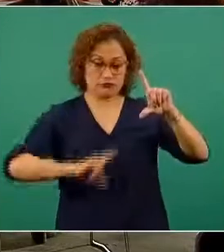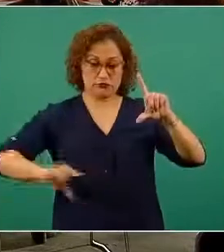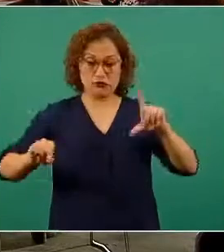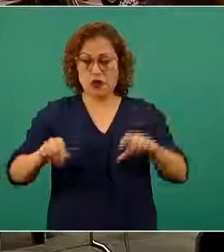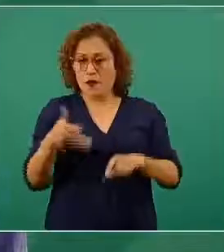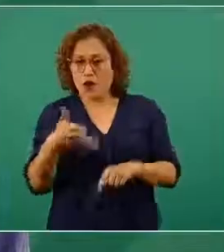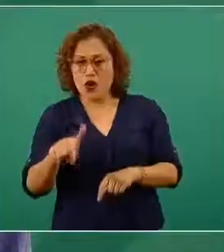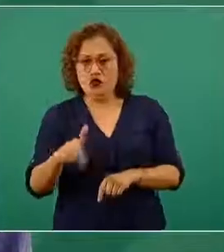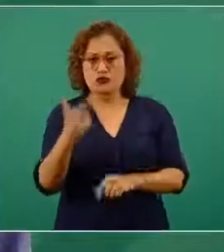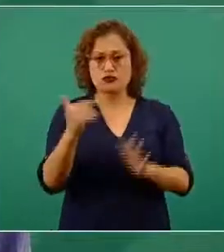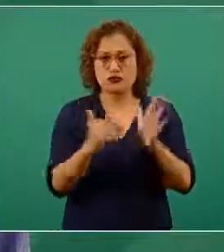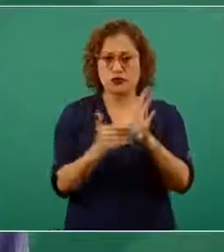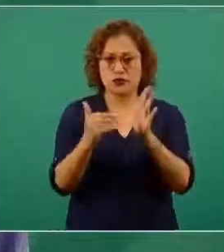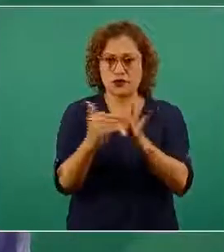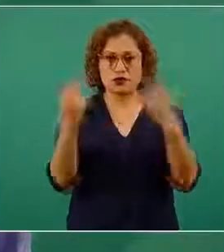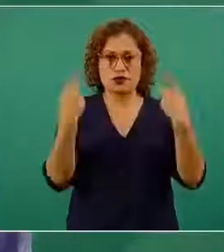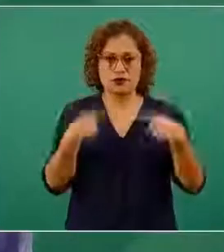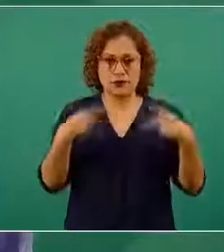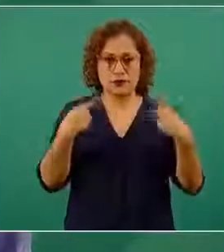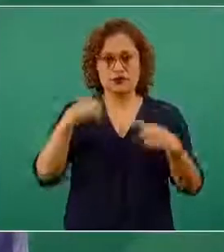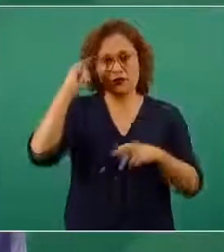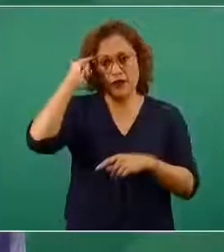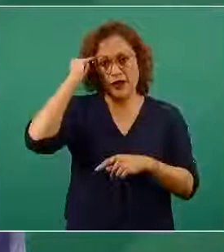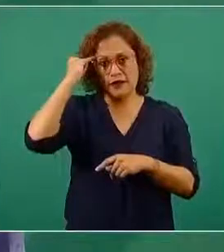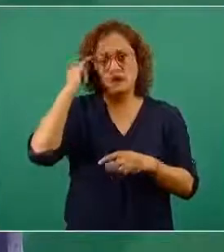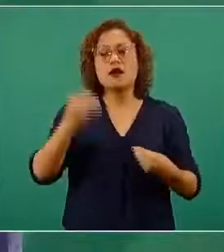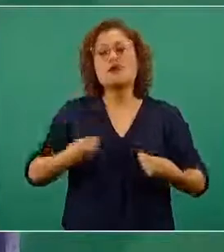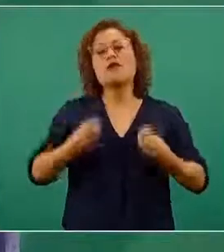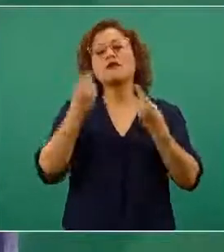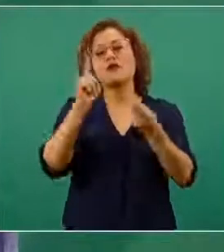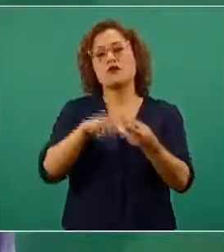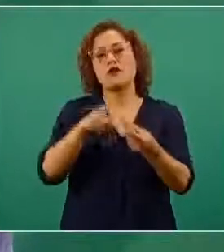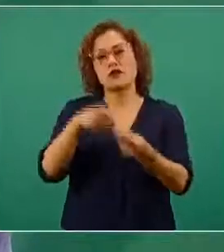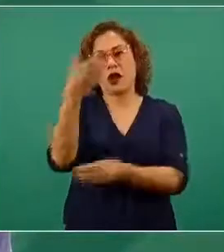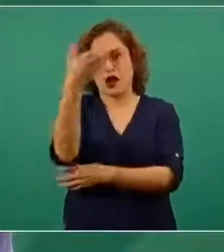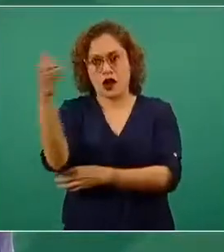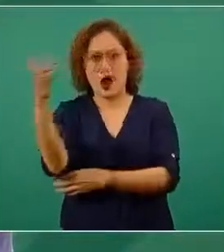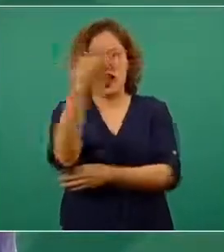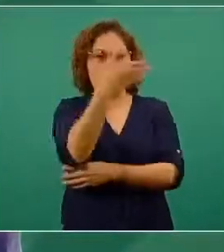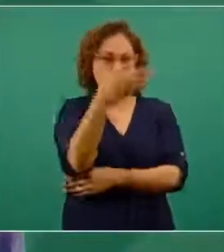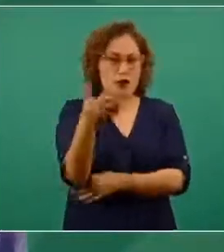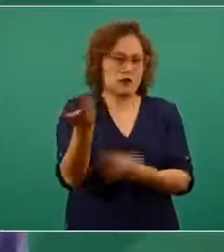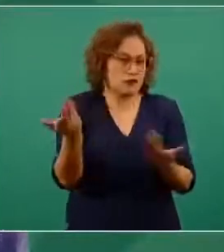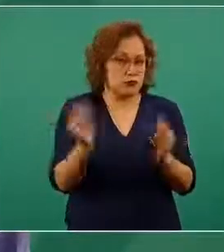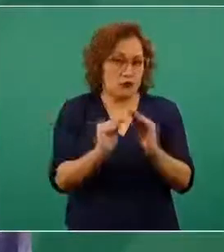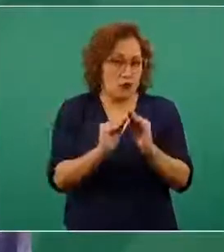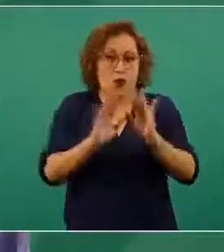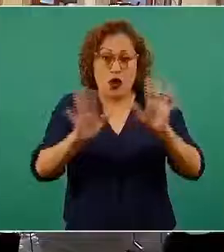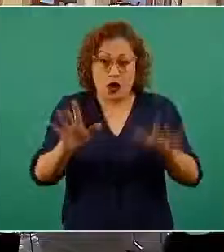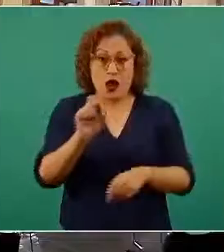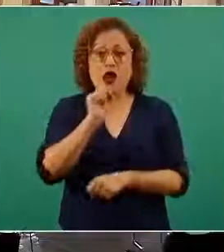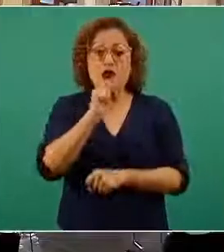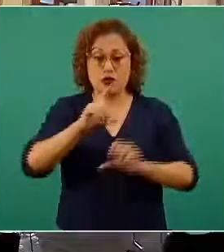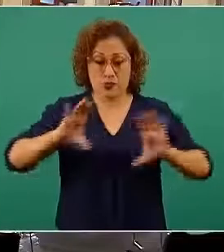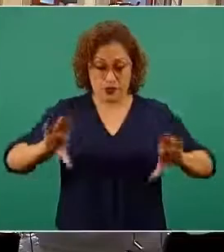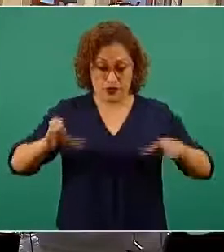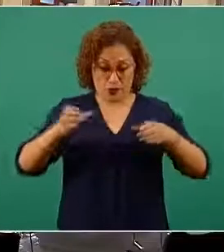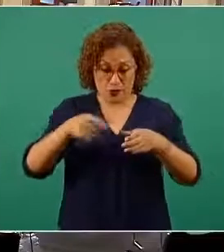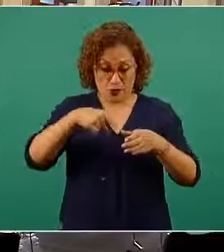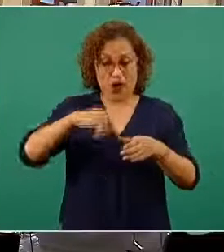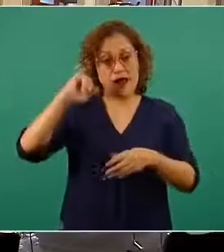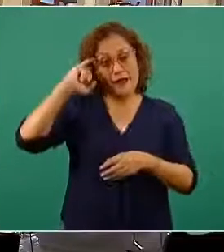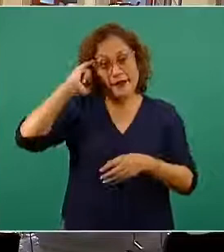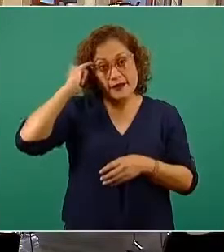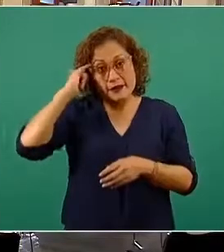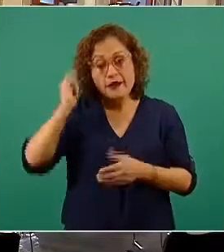de personas, está en zonas rurales. Por supuesto, también hay comunidades indígenas, organizadas o no,